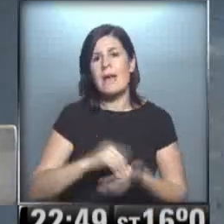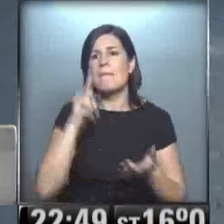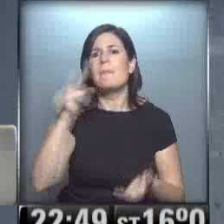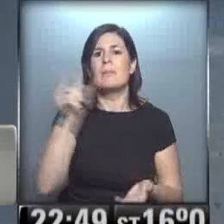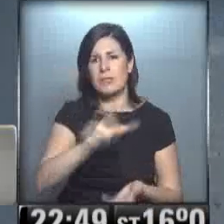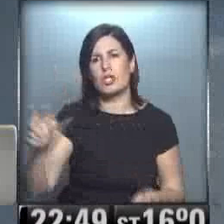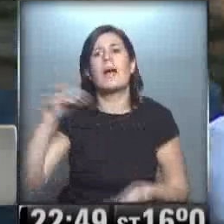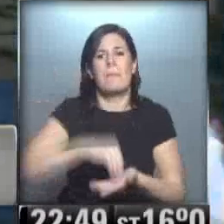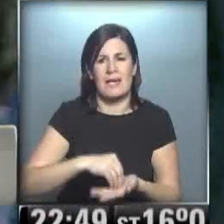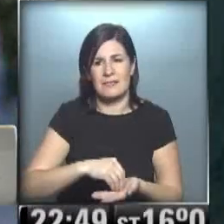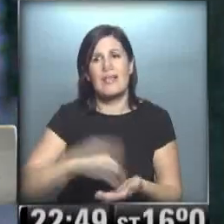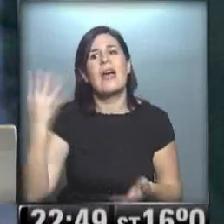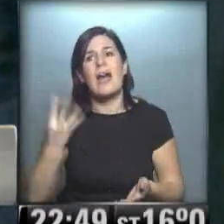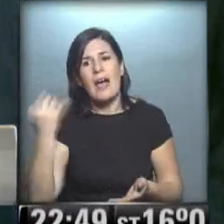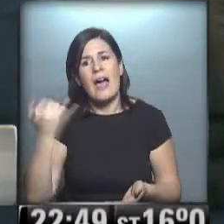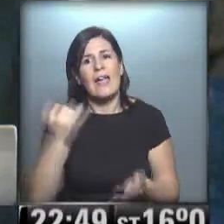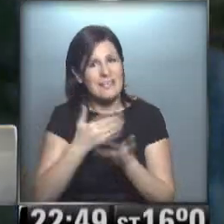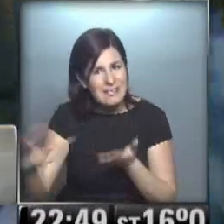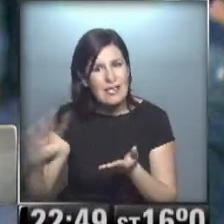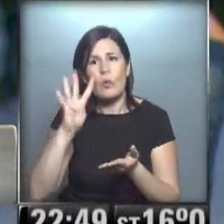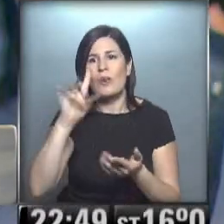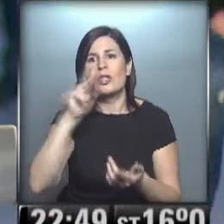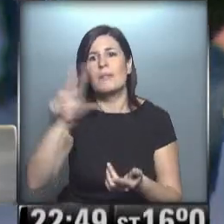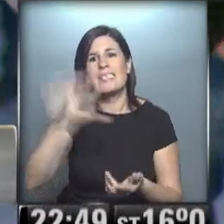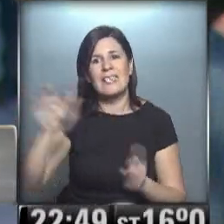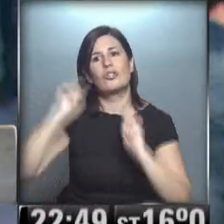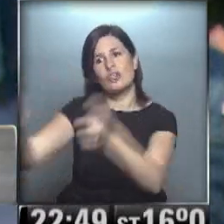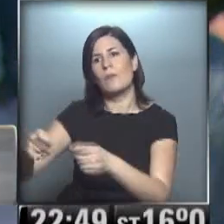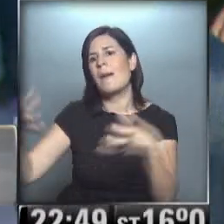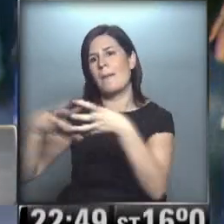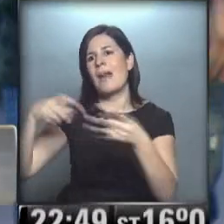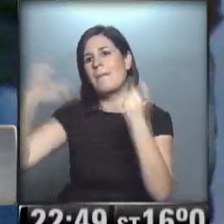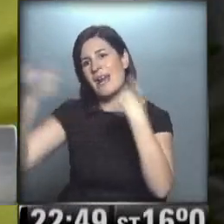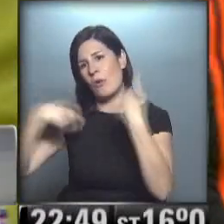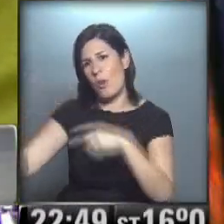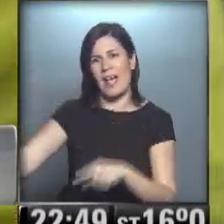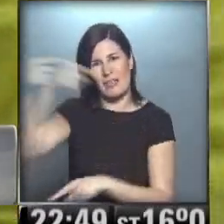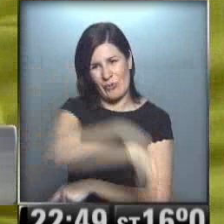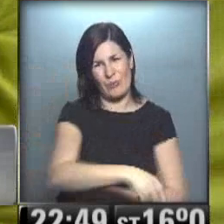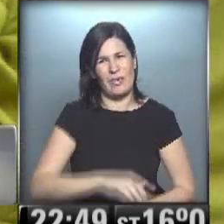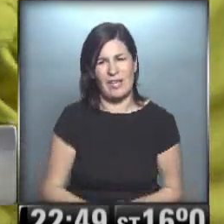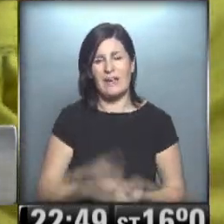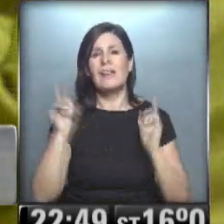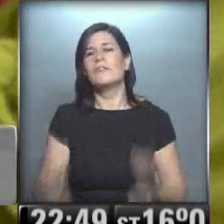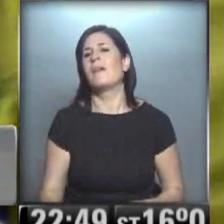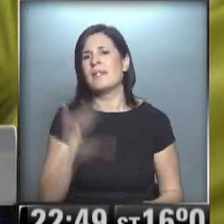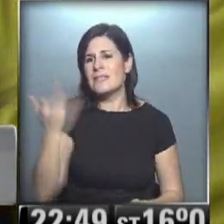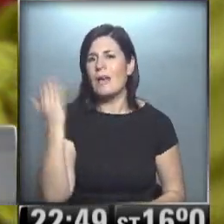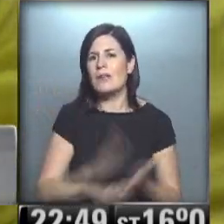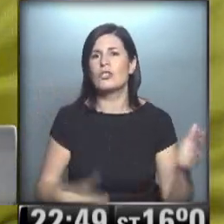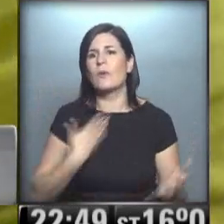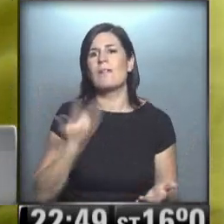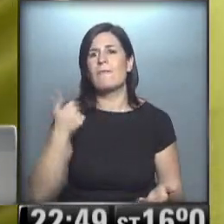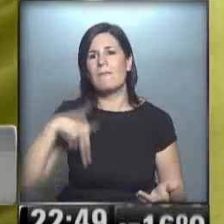Hay 4.500 que tienen que ser otorgados al equipo de Nacional de Paraguay. Y también se habla de un fan fest, sí, en la